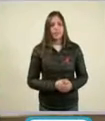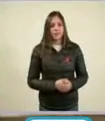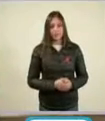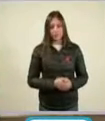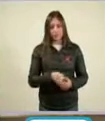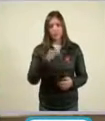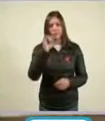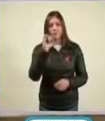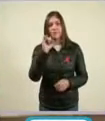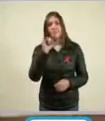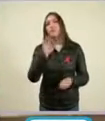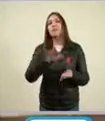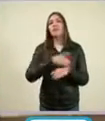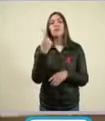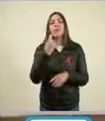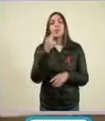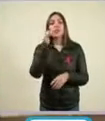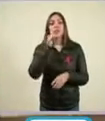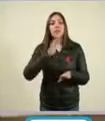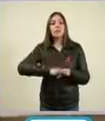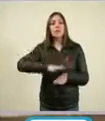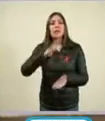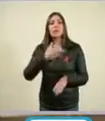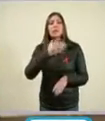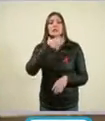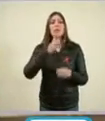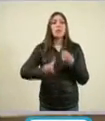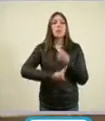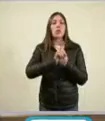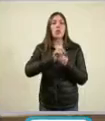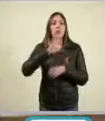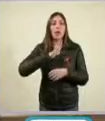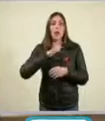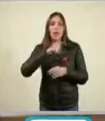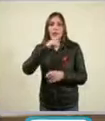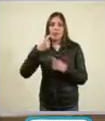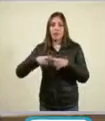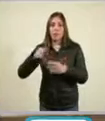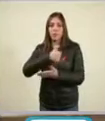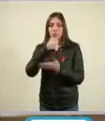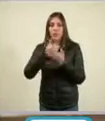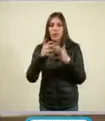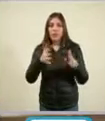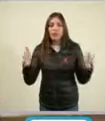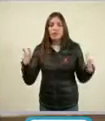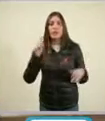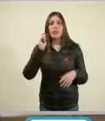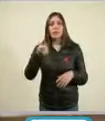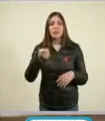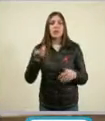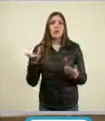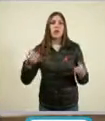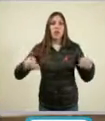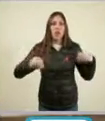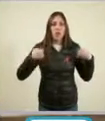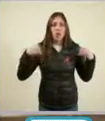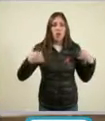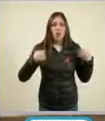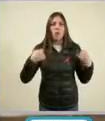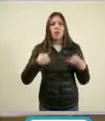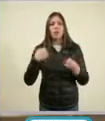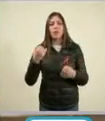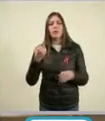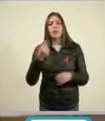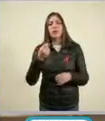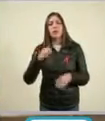justamente uno de los grandes aprietos en los que nos vemos ahora en las grandes ciudades es que los jóvenes, los